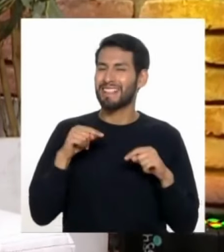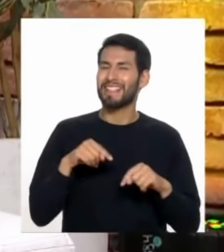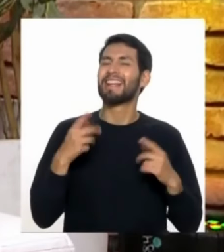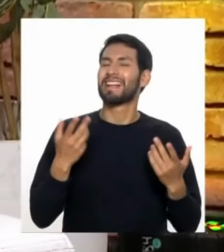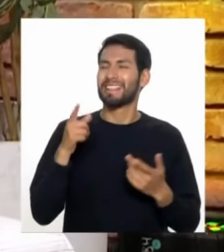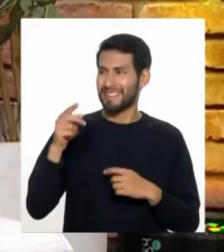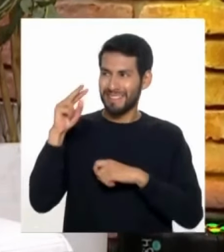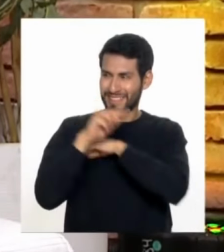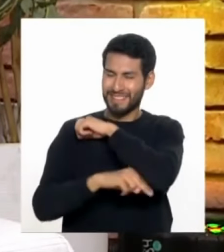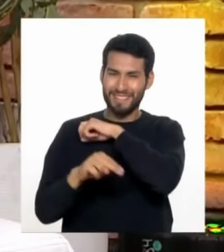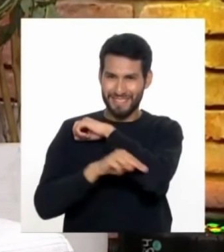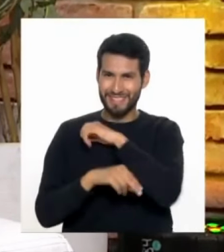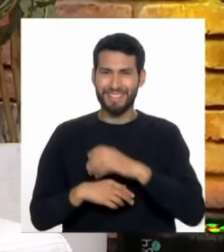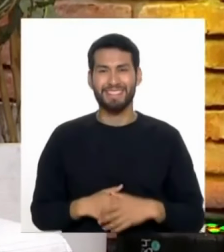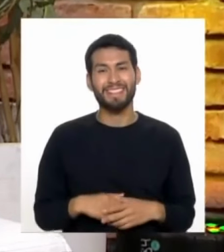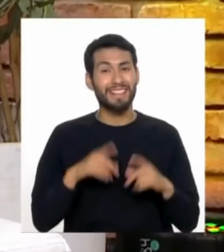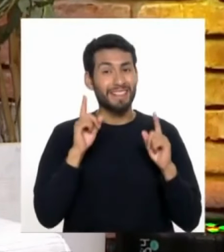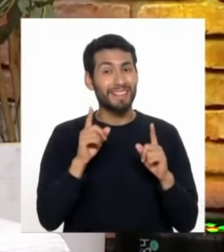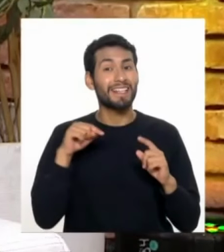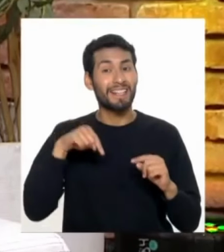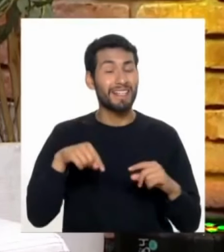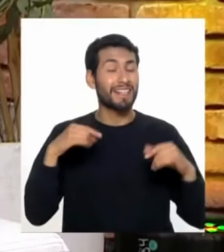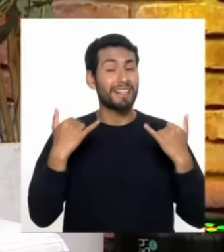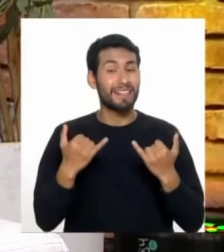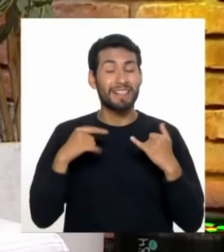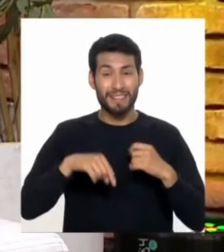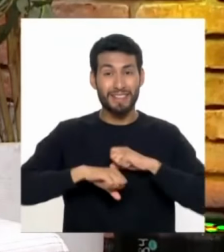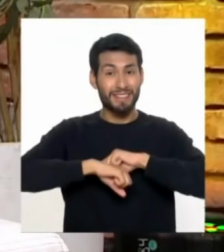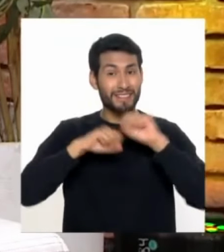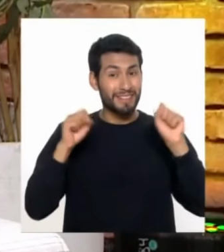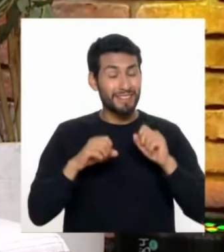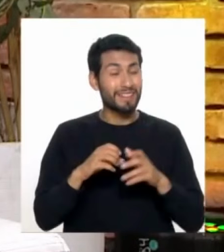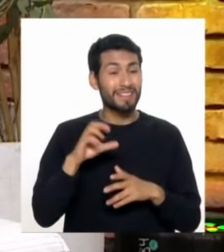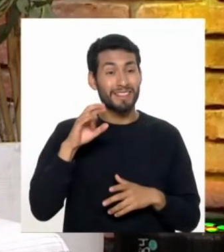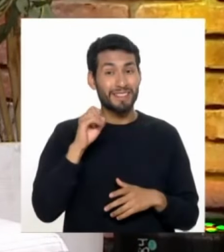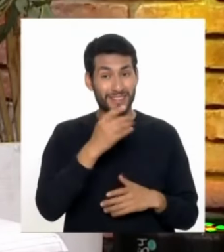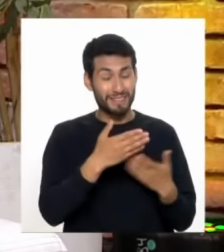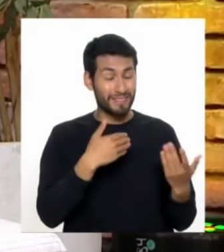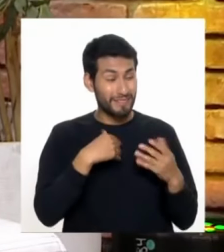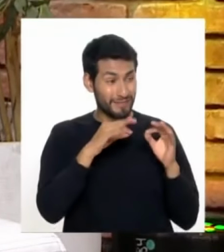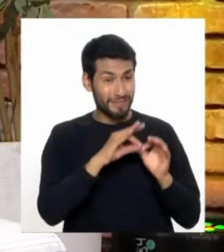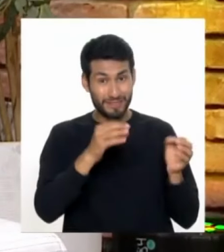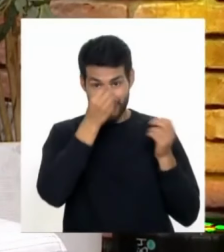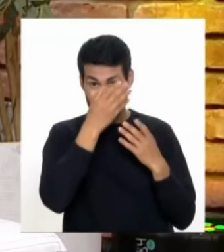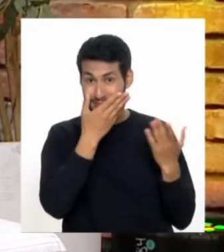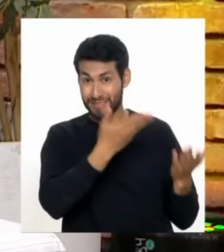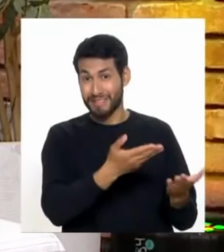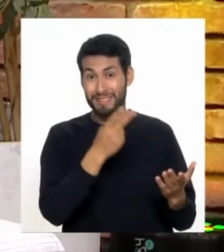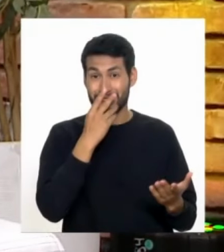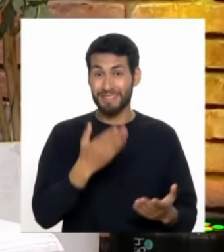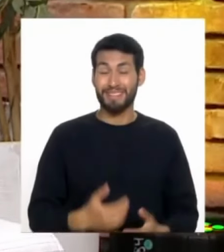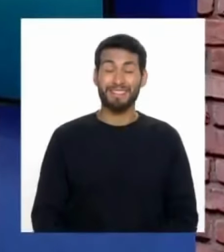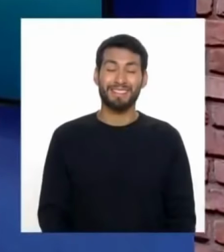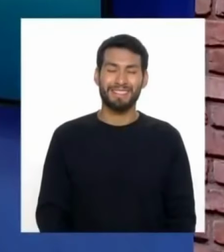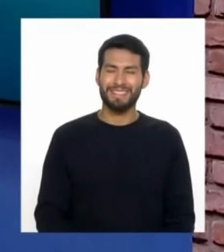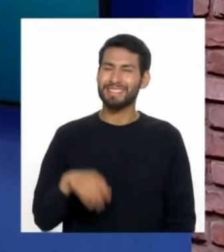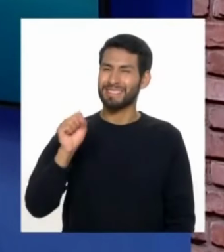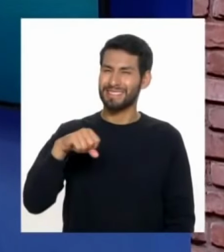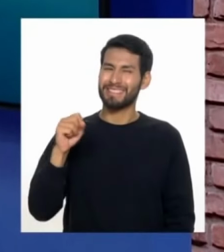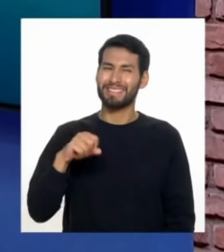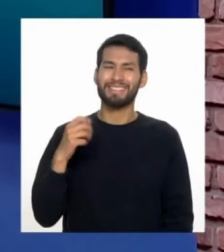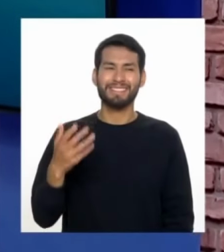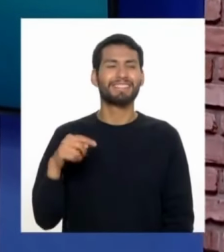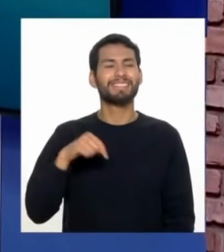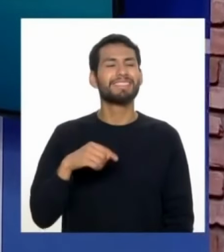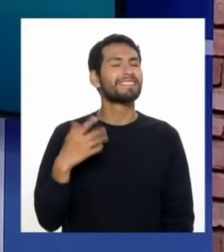nivel nacional. Y a esta hora de la mañana, Christopher nos tiene importante información. Adelante, Chris. Así es, Vanesita,